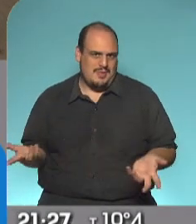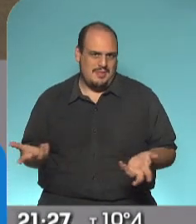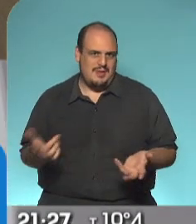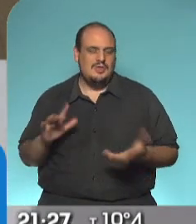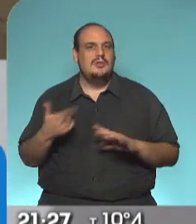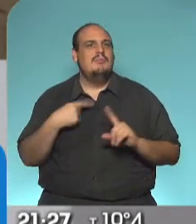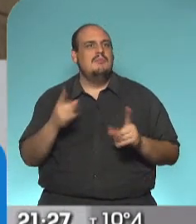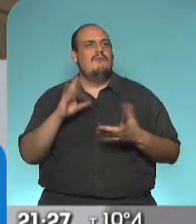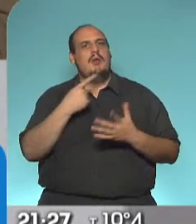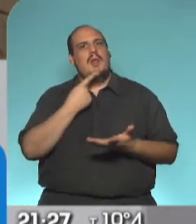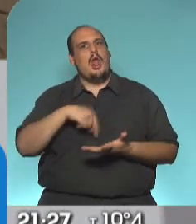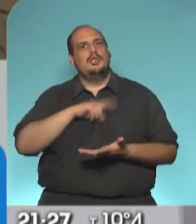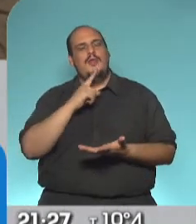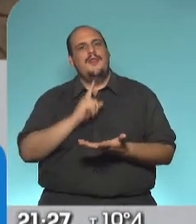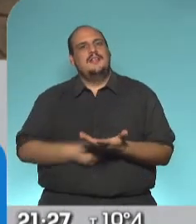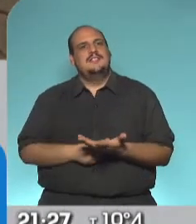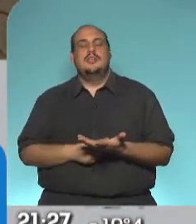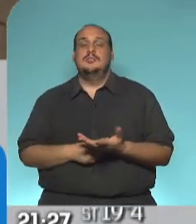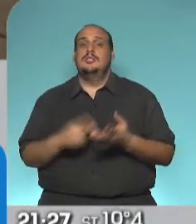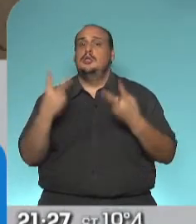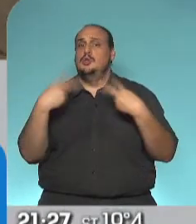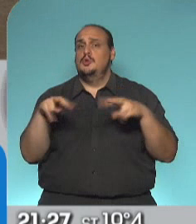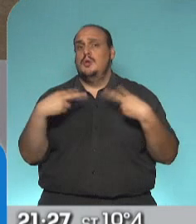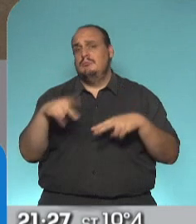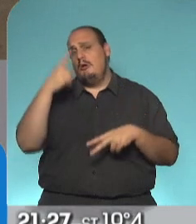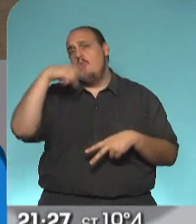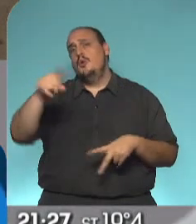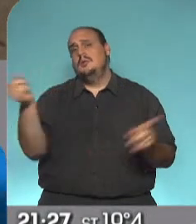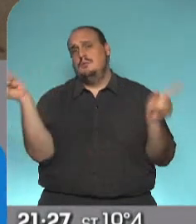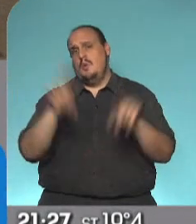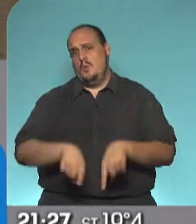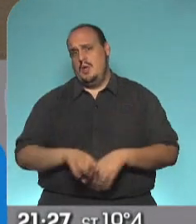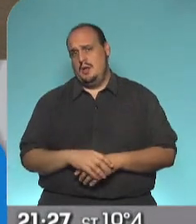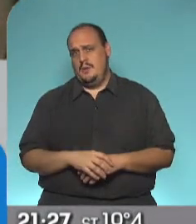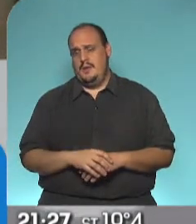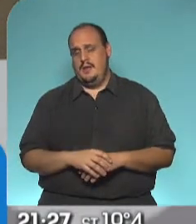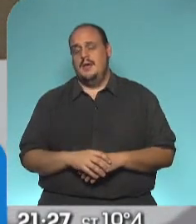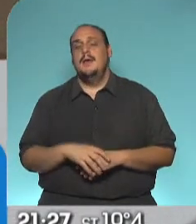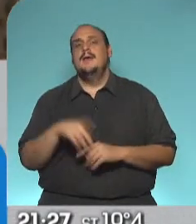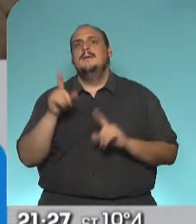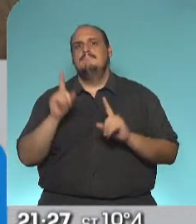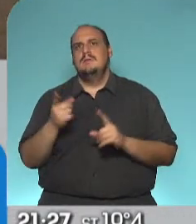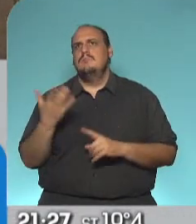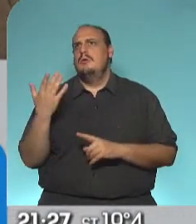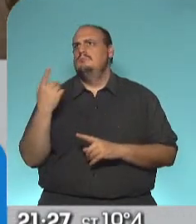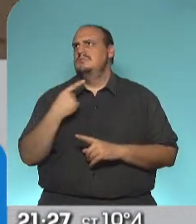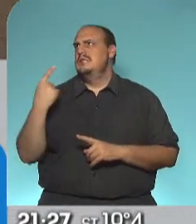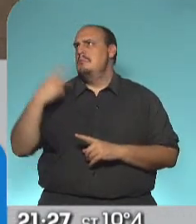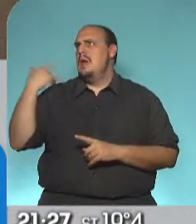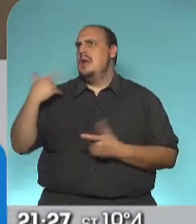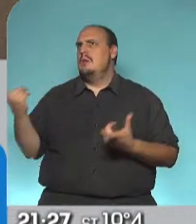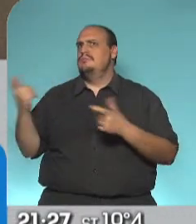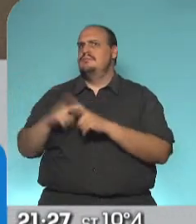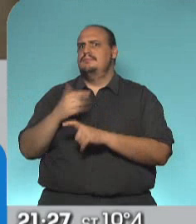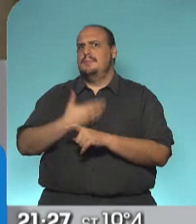tomar determinaciones no nos indica que que el turismo va a ser una de las últimas actividades que va a arrancar y en ese sentido tuvimos una reunión hace un par de semanas con el presidente